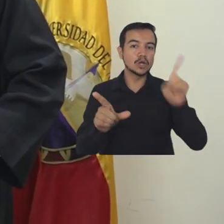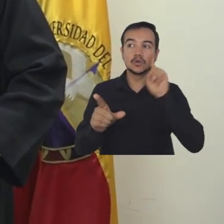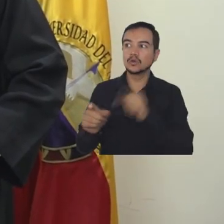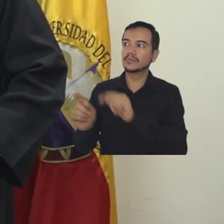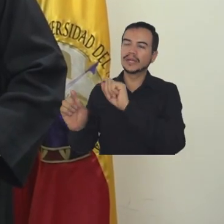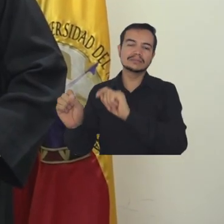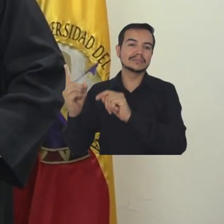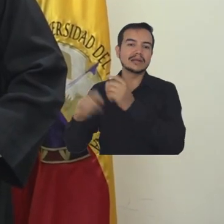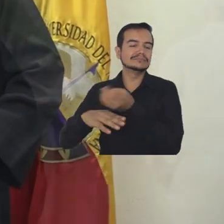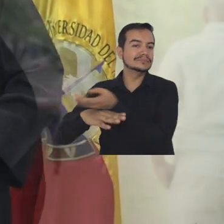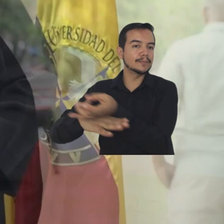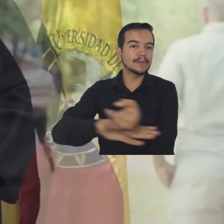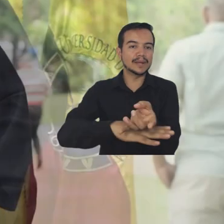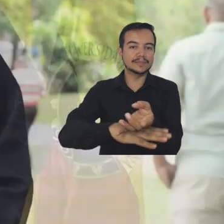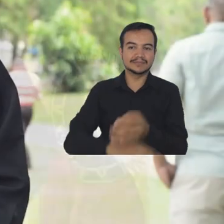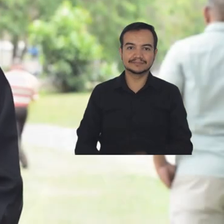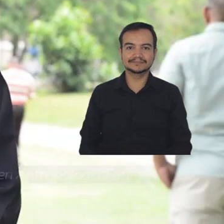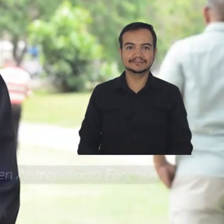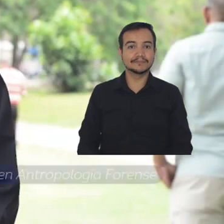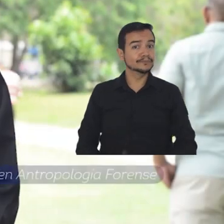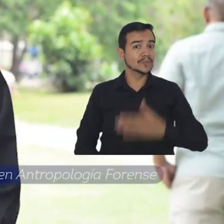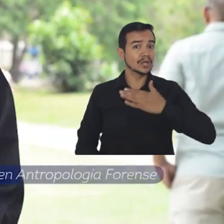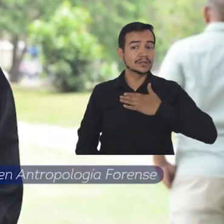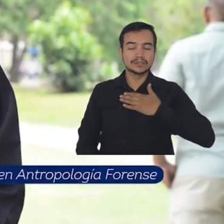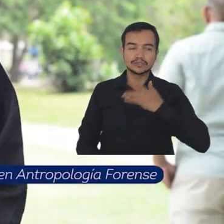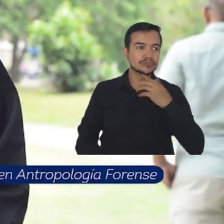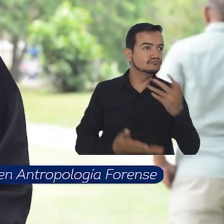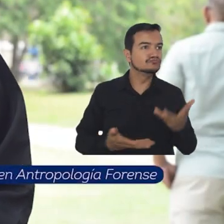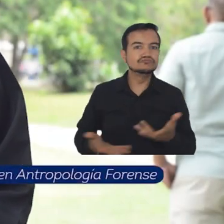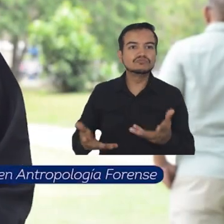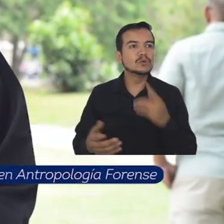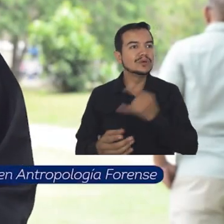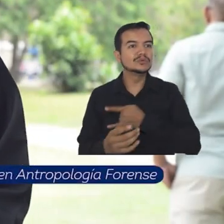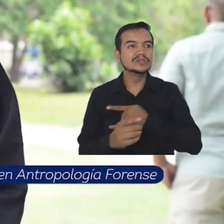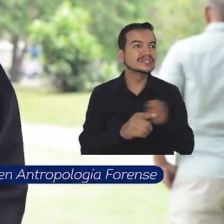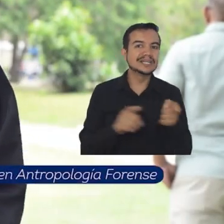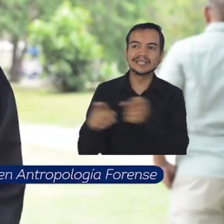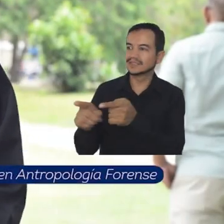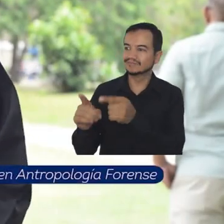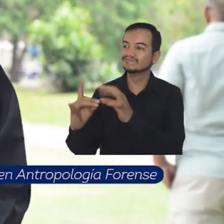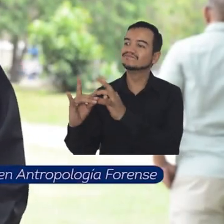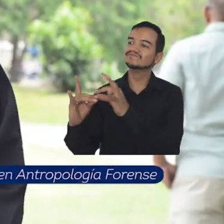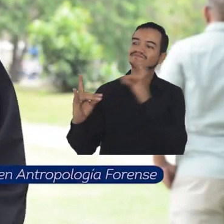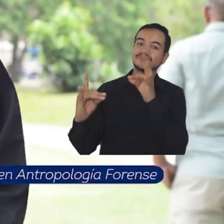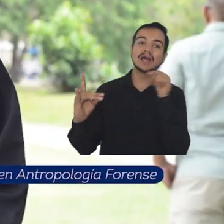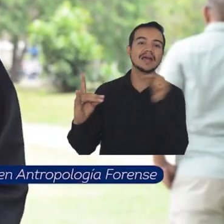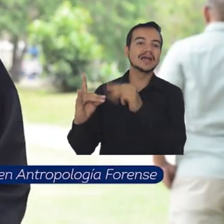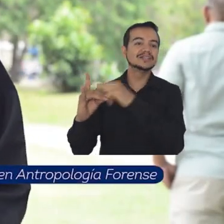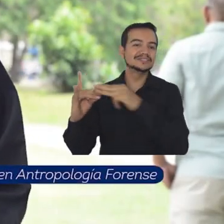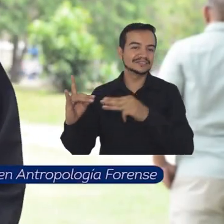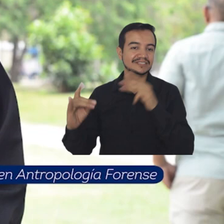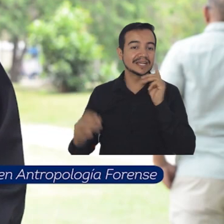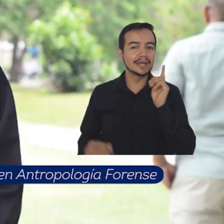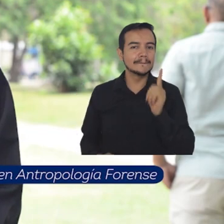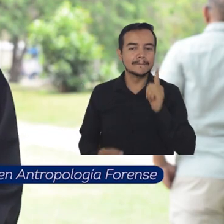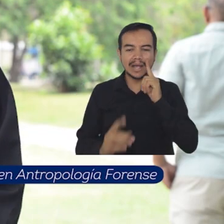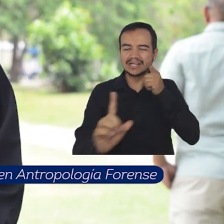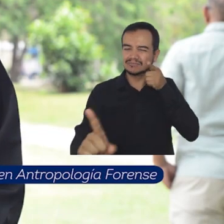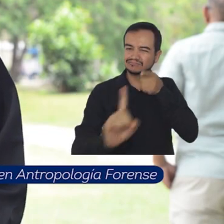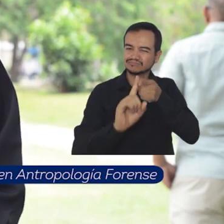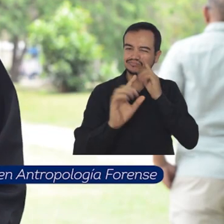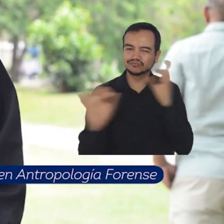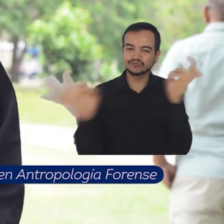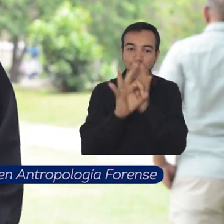mejores estudiantes de su cohorte. Y elegí la Universidad del Magdalena para seguirme especializando en esta